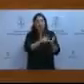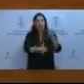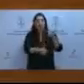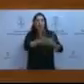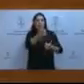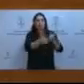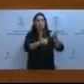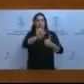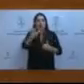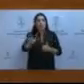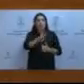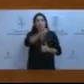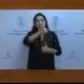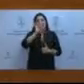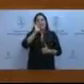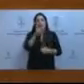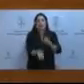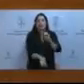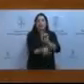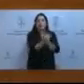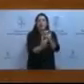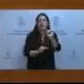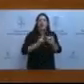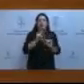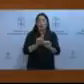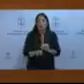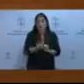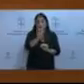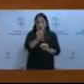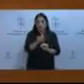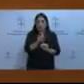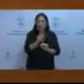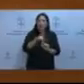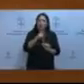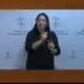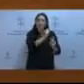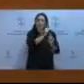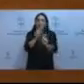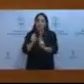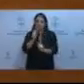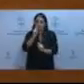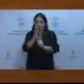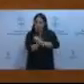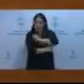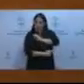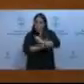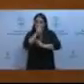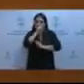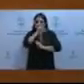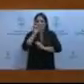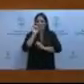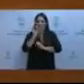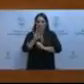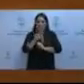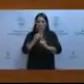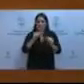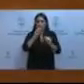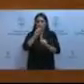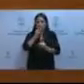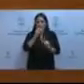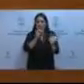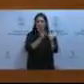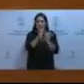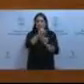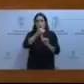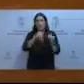de 2015, de primaria y su posterior adjudicación en agosto de ese mismo año. El 12 de abril de 2016 salieron a la luz las